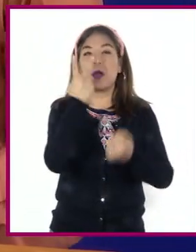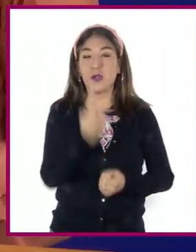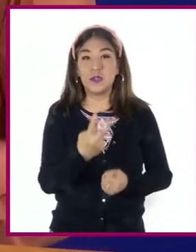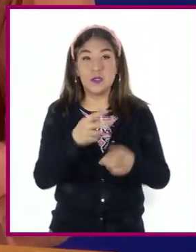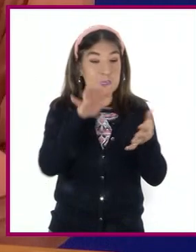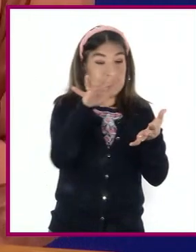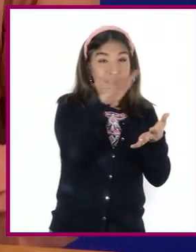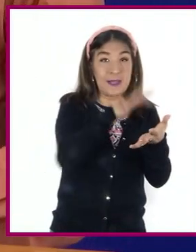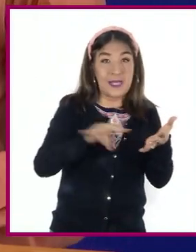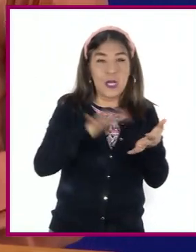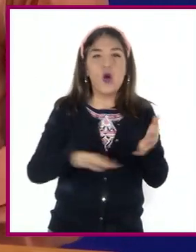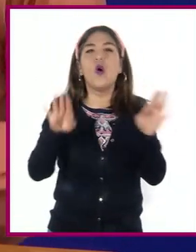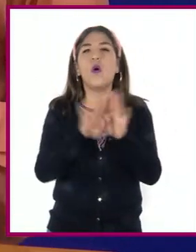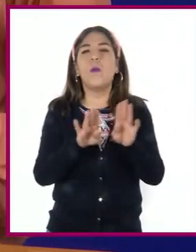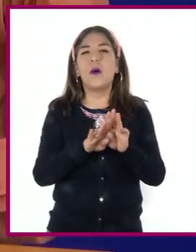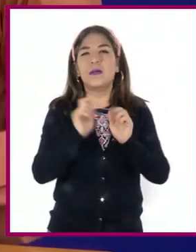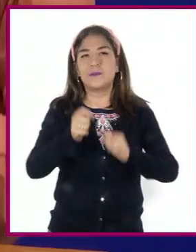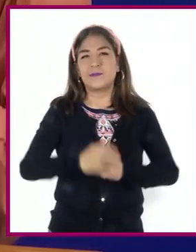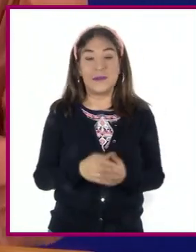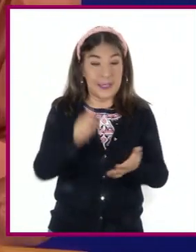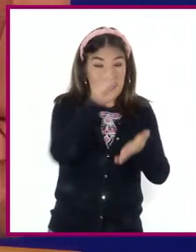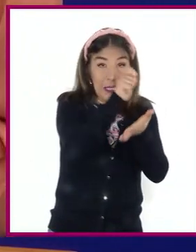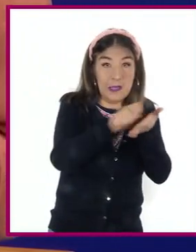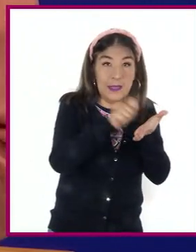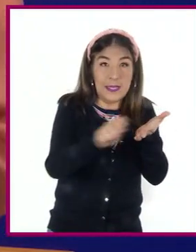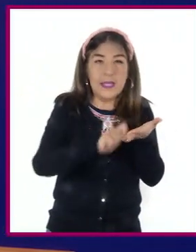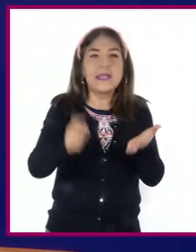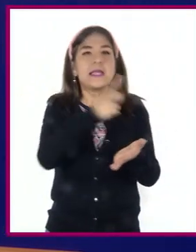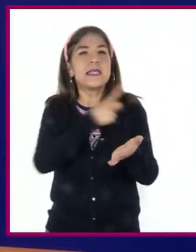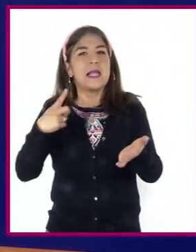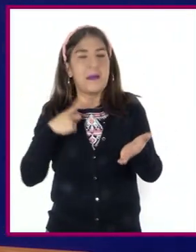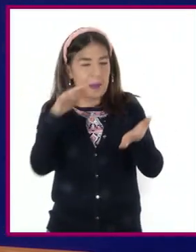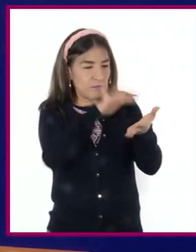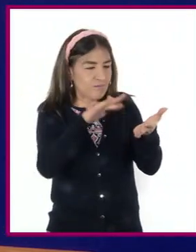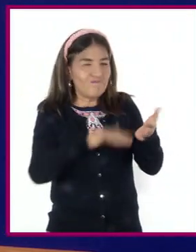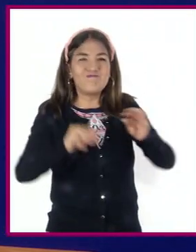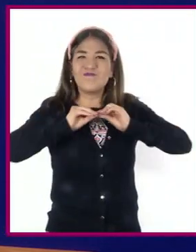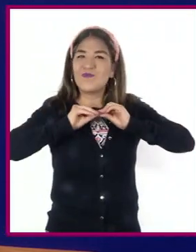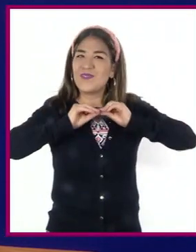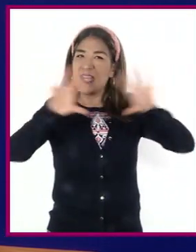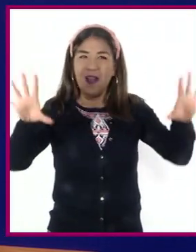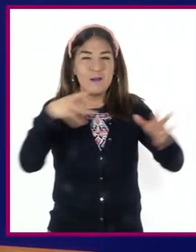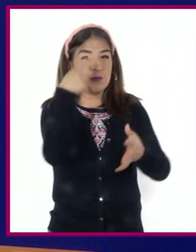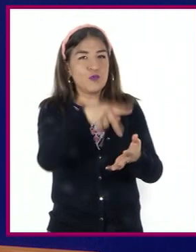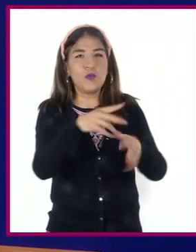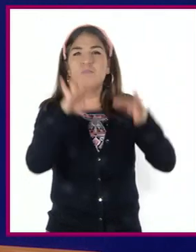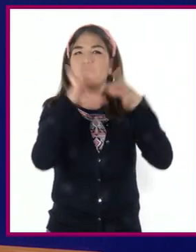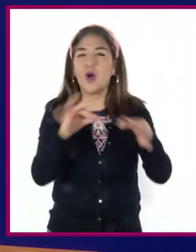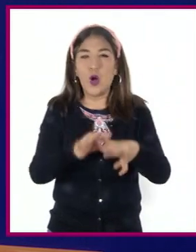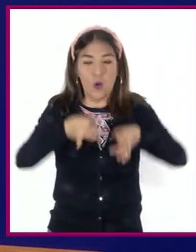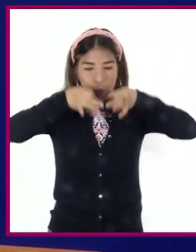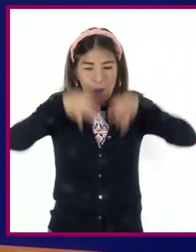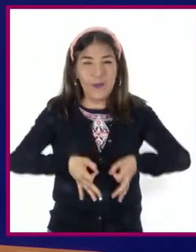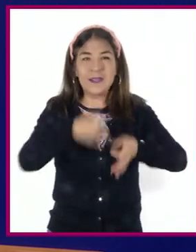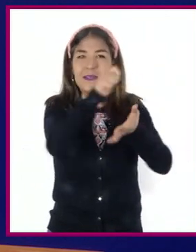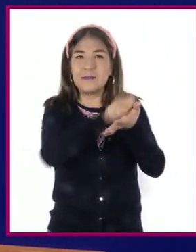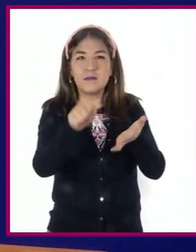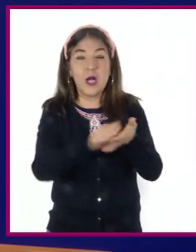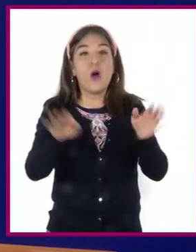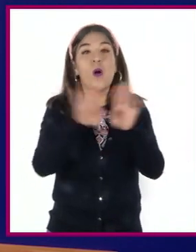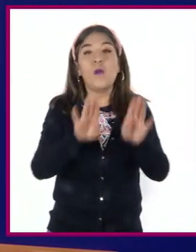mismo, sobre todo cuando nos estamos iniciando la lectura. Claro, no te pasa solo a ti, es